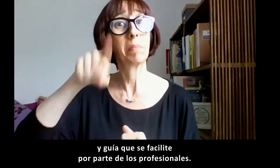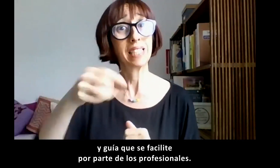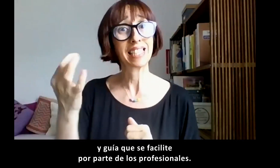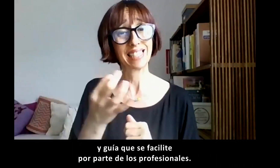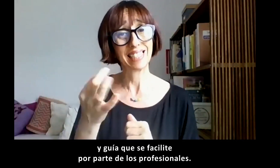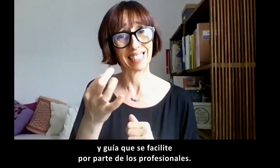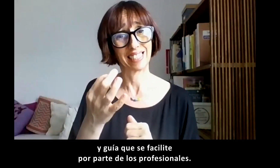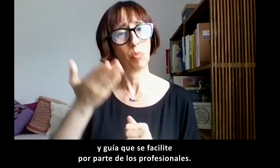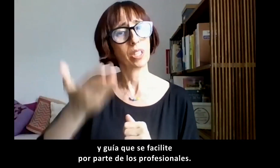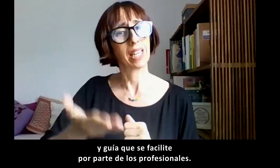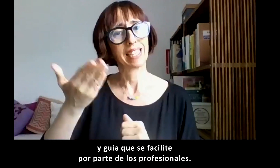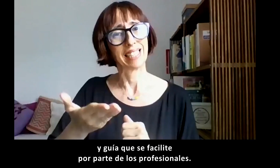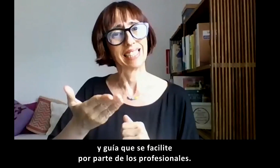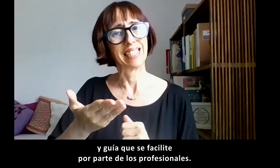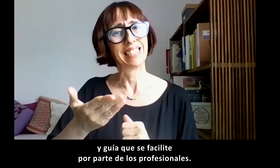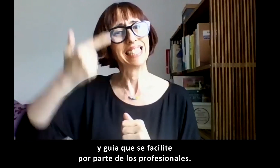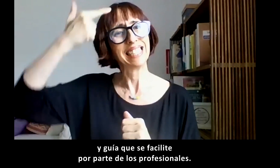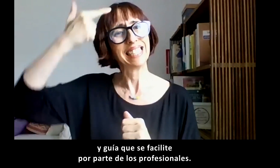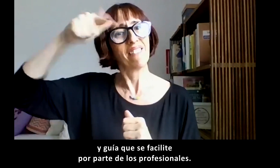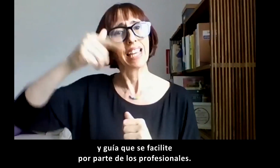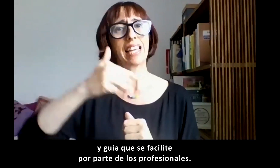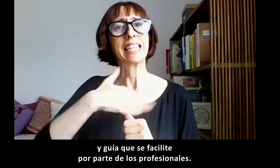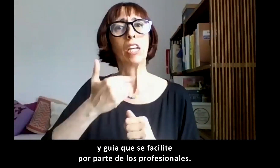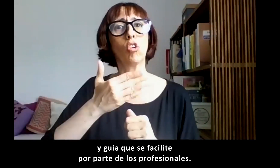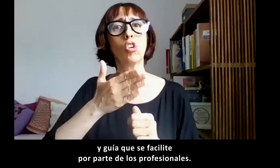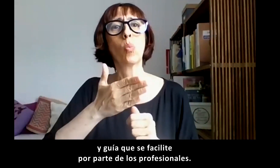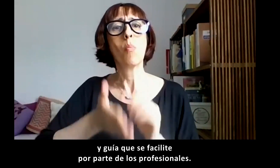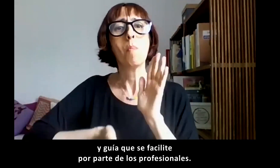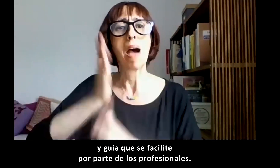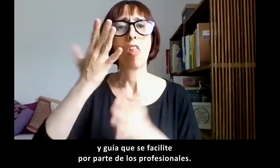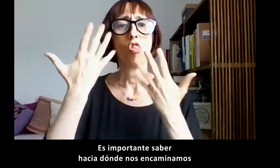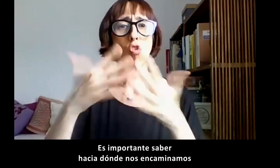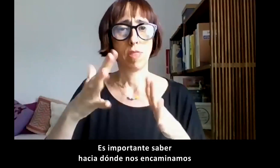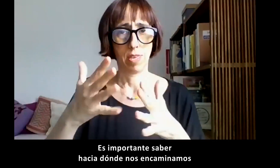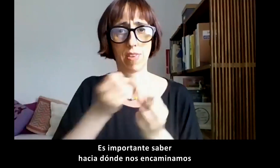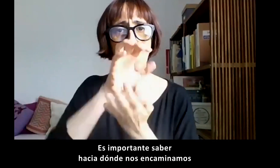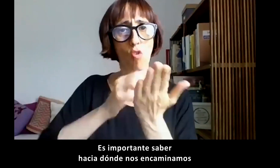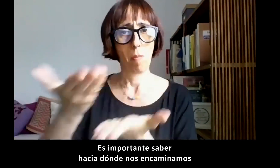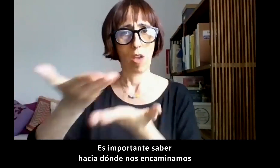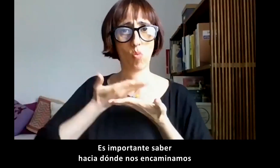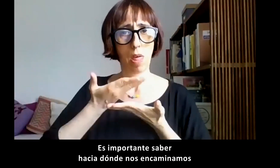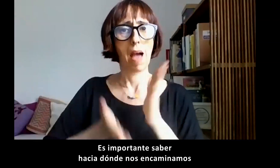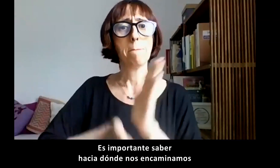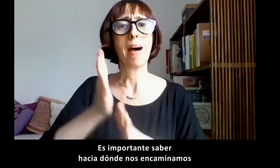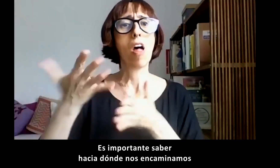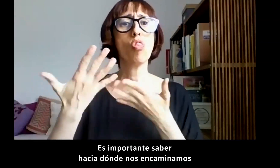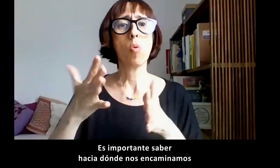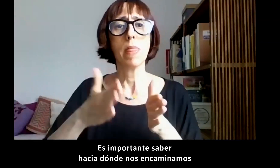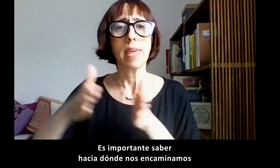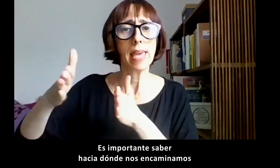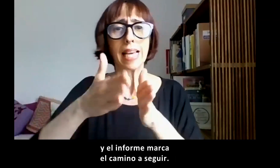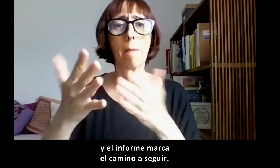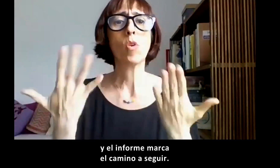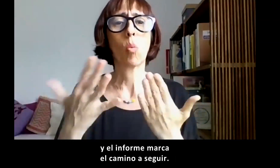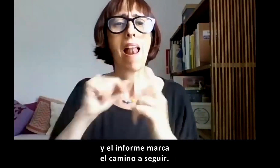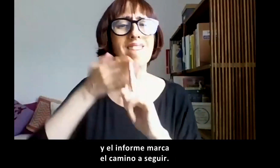que se facilite por parte de los profesionales. Es importante saber hacia dónde nos